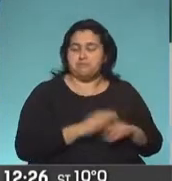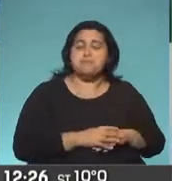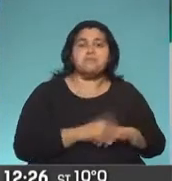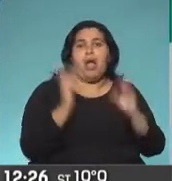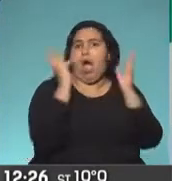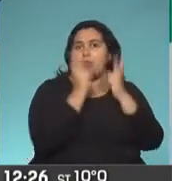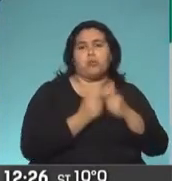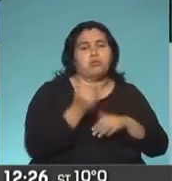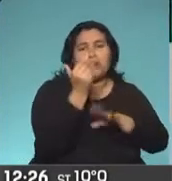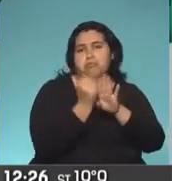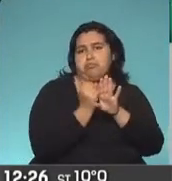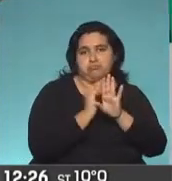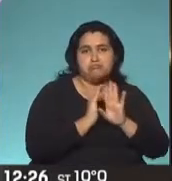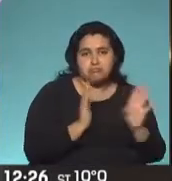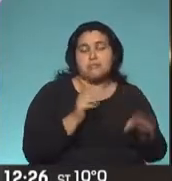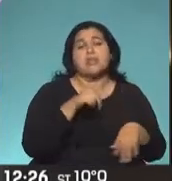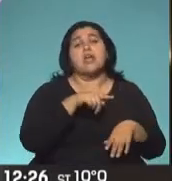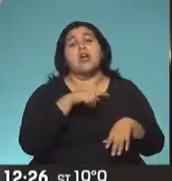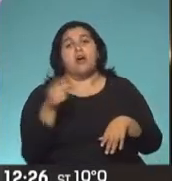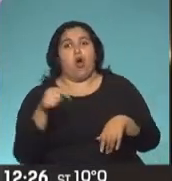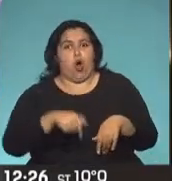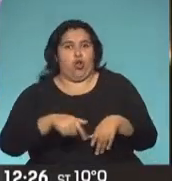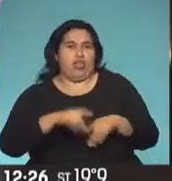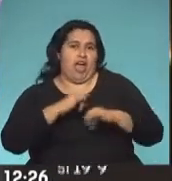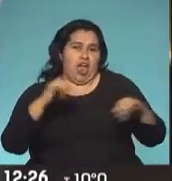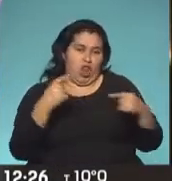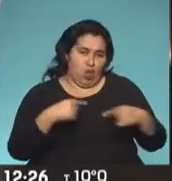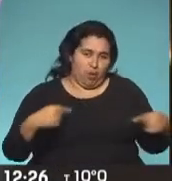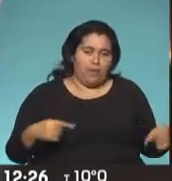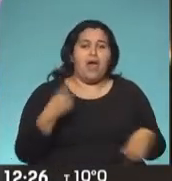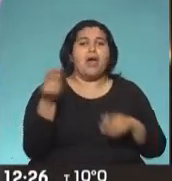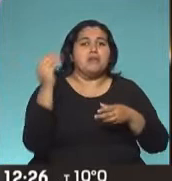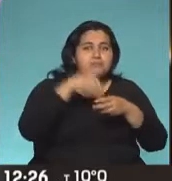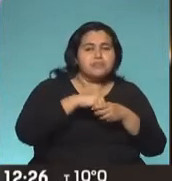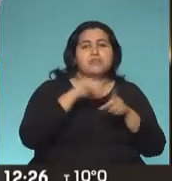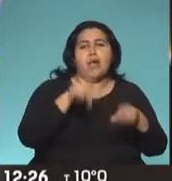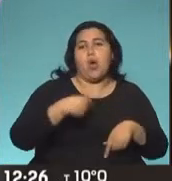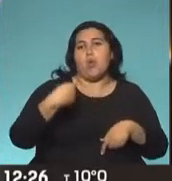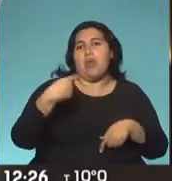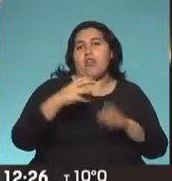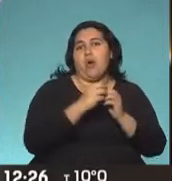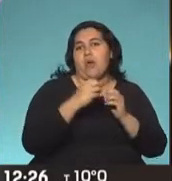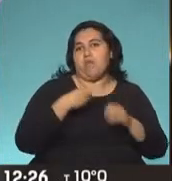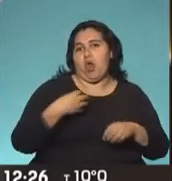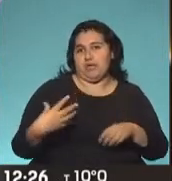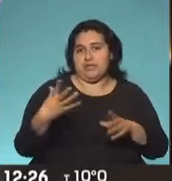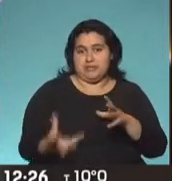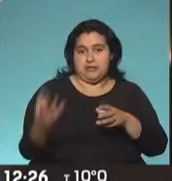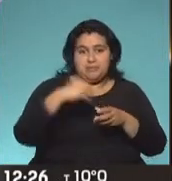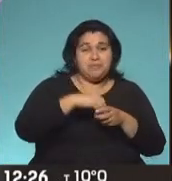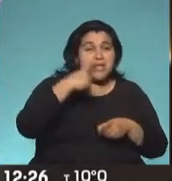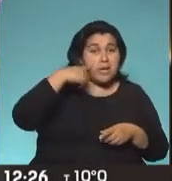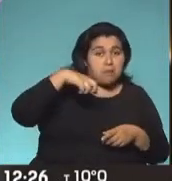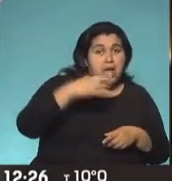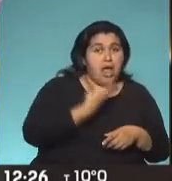automáticamente cuadra menos y la noticia de esta semana es que sumamos a los jubilados de la provincia de buenos aires no sólo a los del ips que la